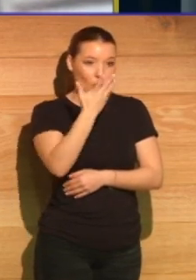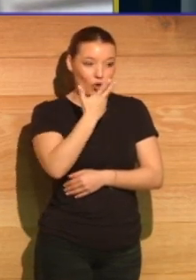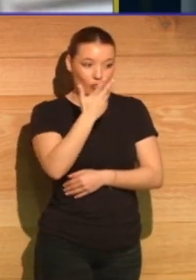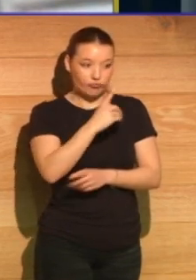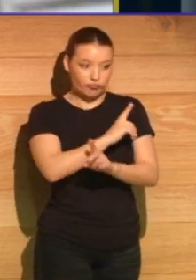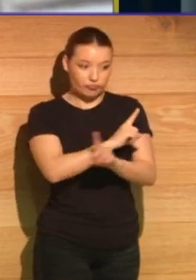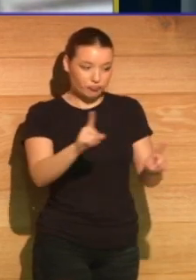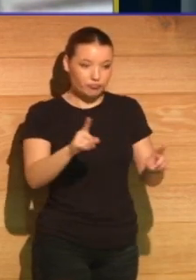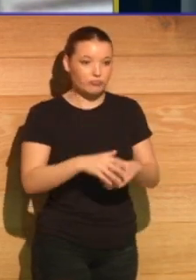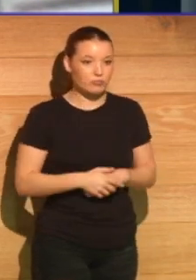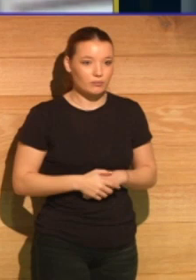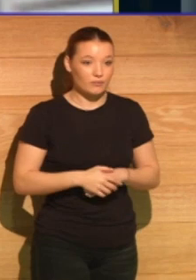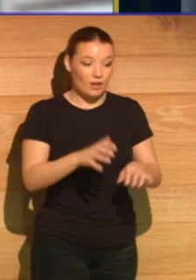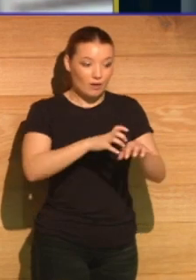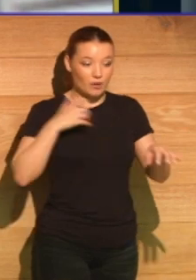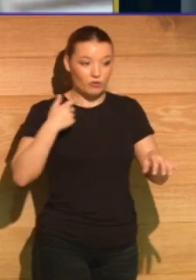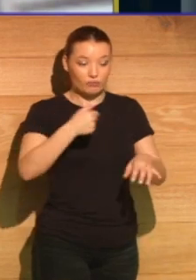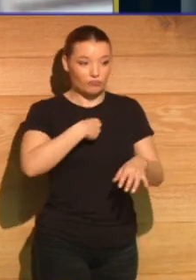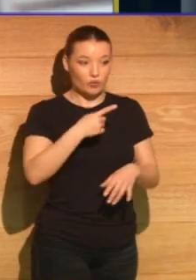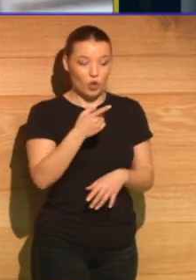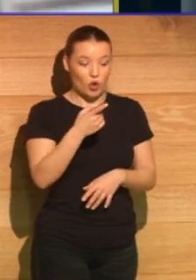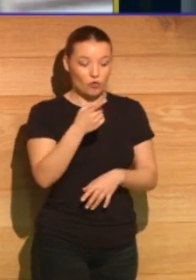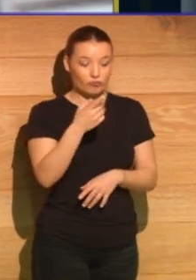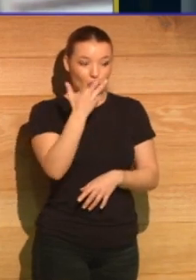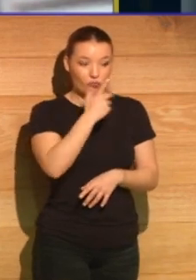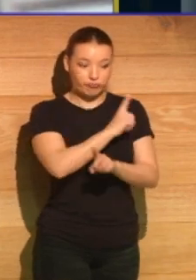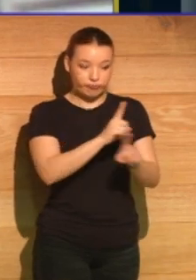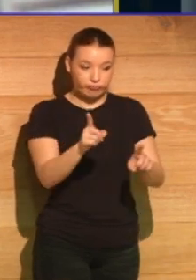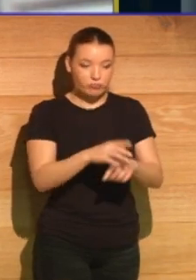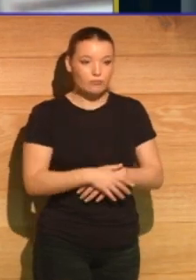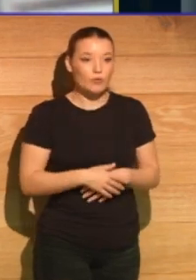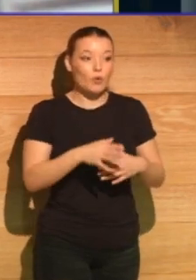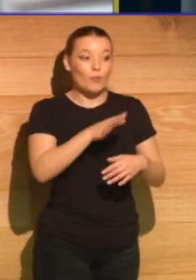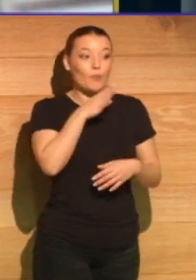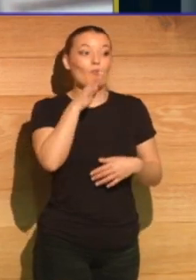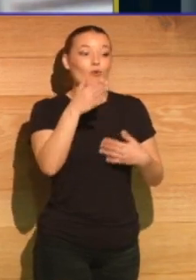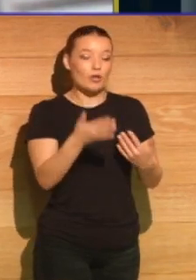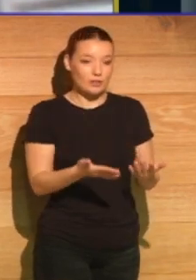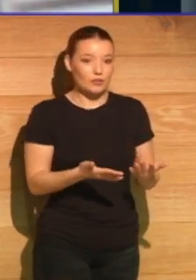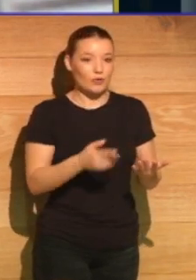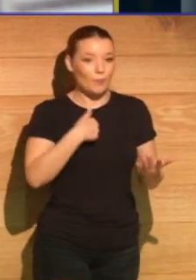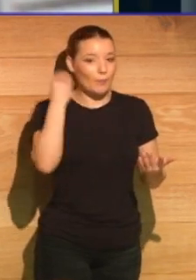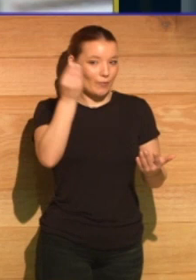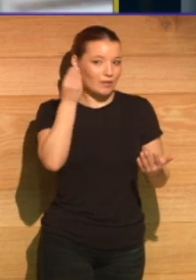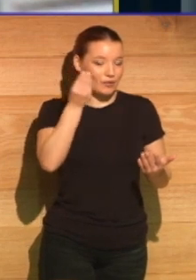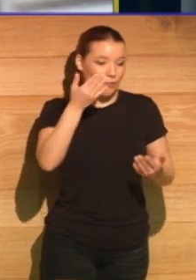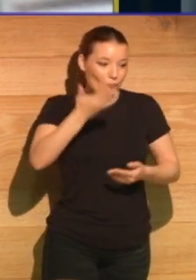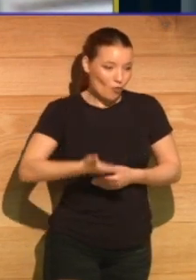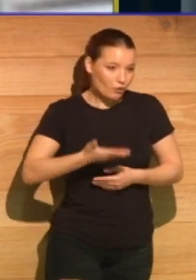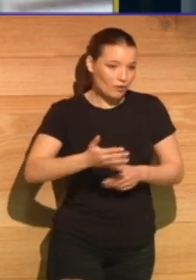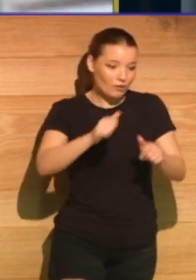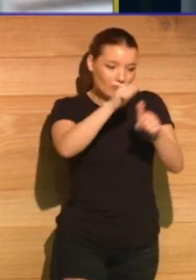inmensa mayoría de las que están, pero por eso precisamente creo que es una